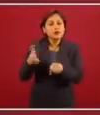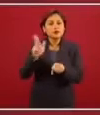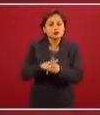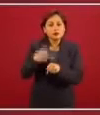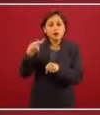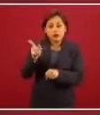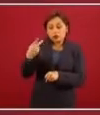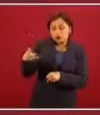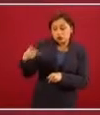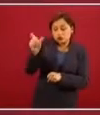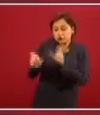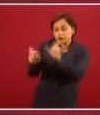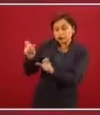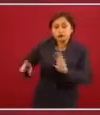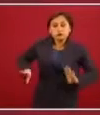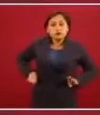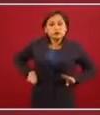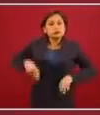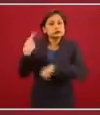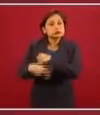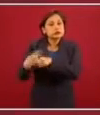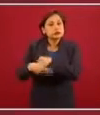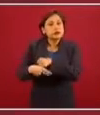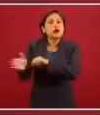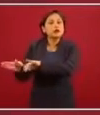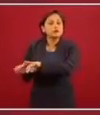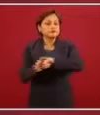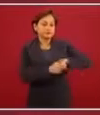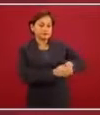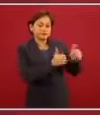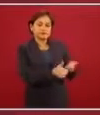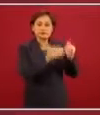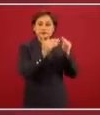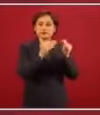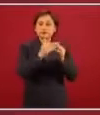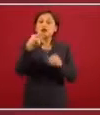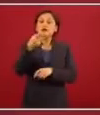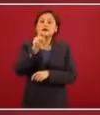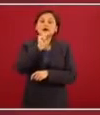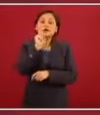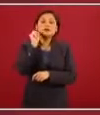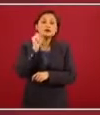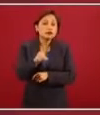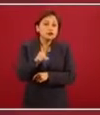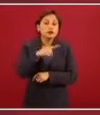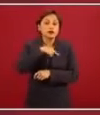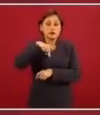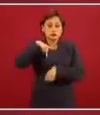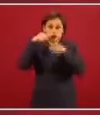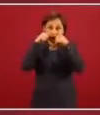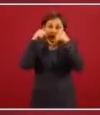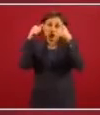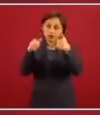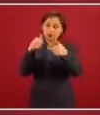riesgo, pero también permitir que, cimentado en la ética profesional y el sentido de servicio